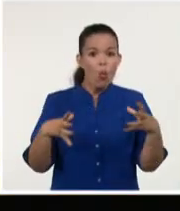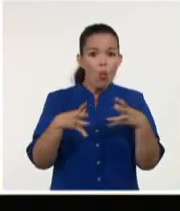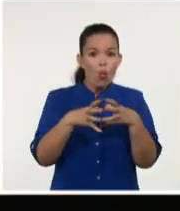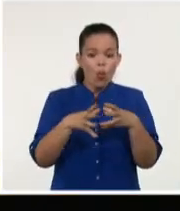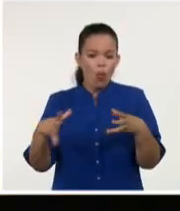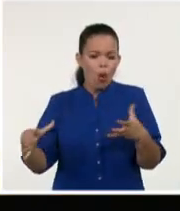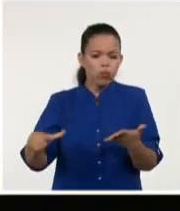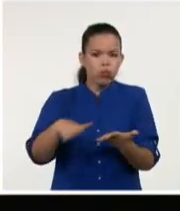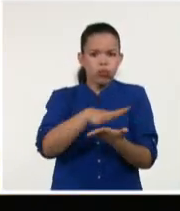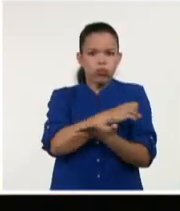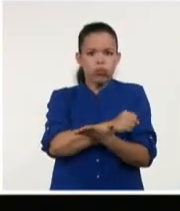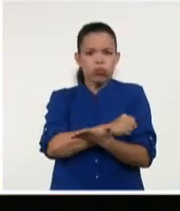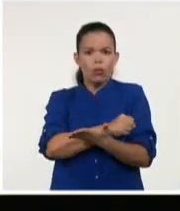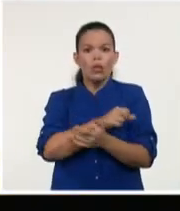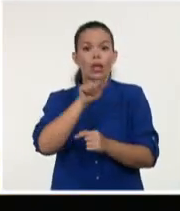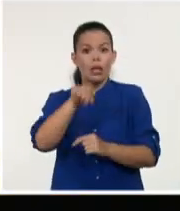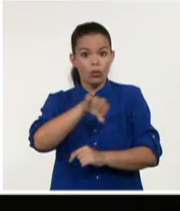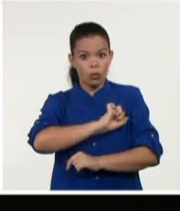logro.